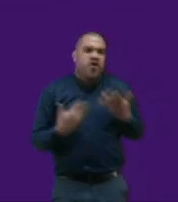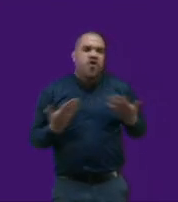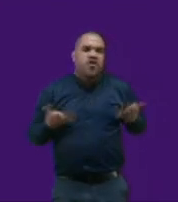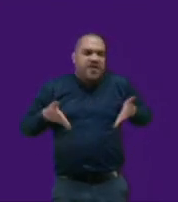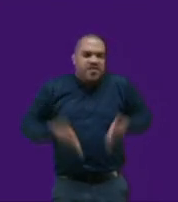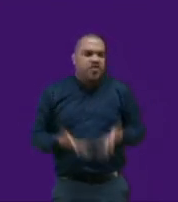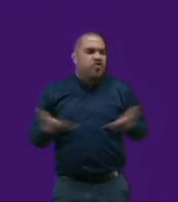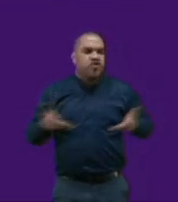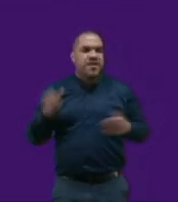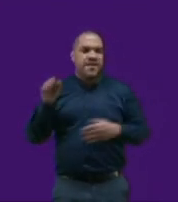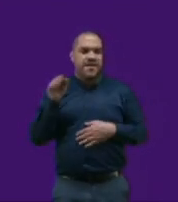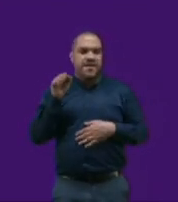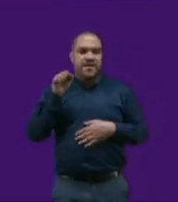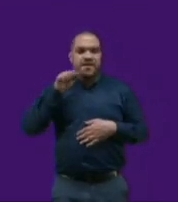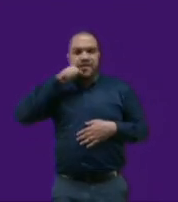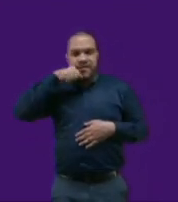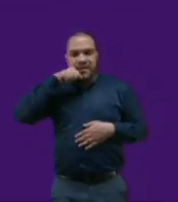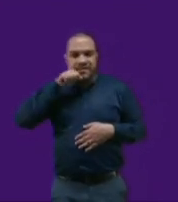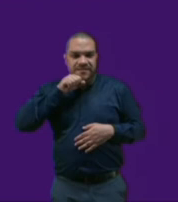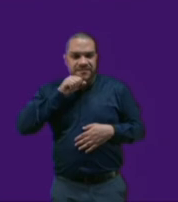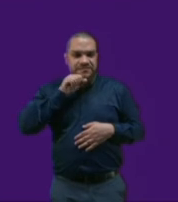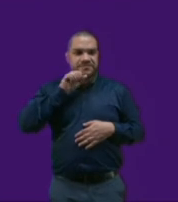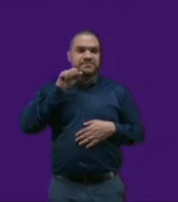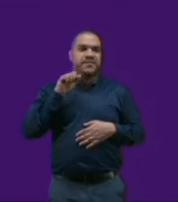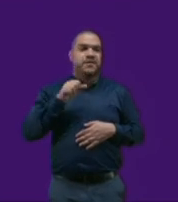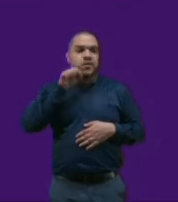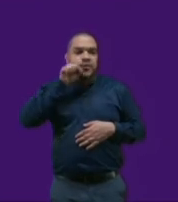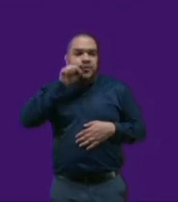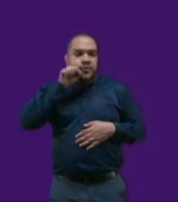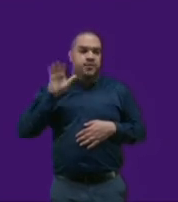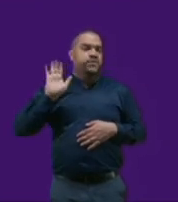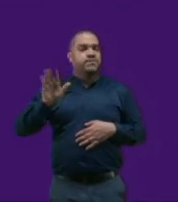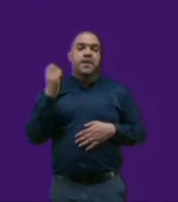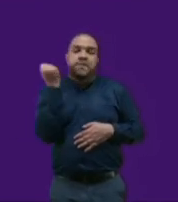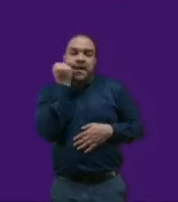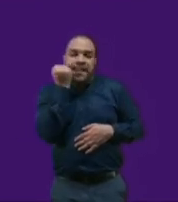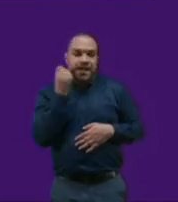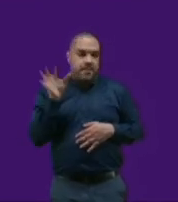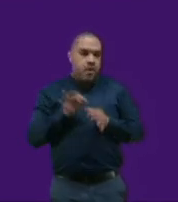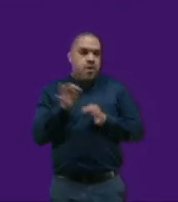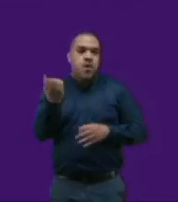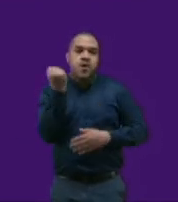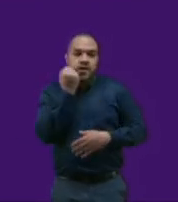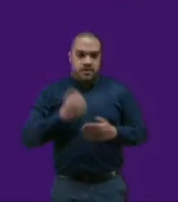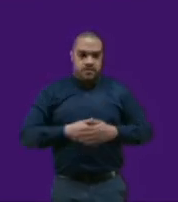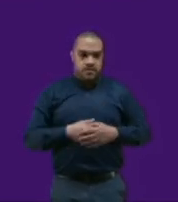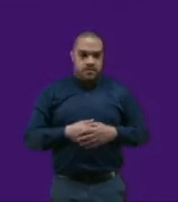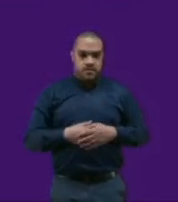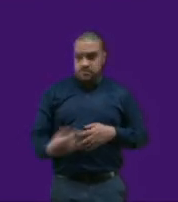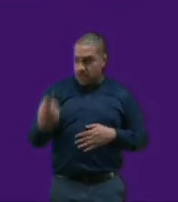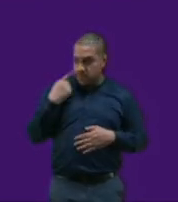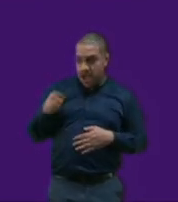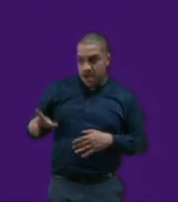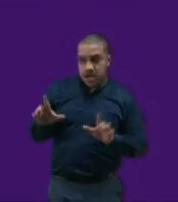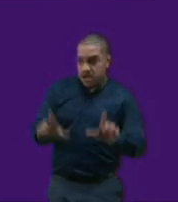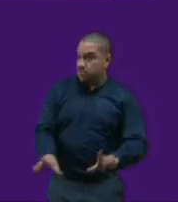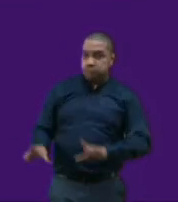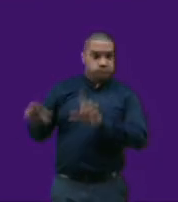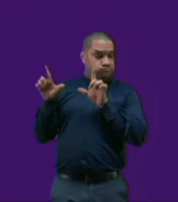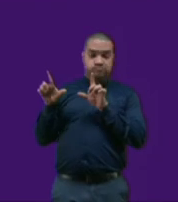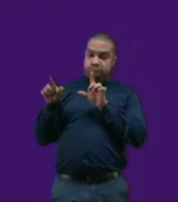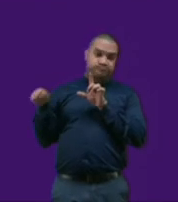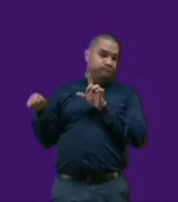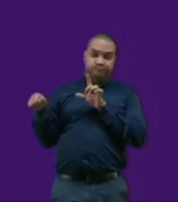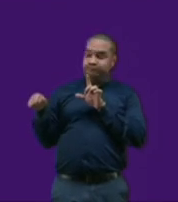Y mi papá no pudo graduarse, no terminó carrera, pero él me enseñó siempre que lo más valioso